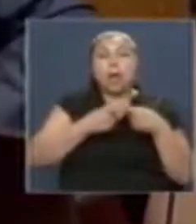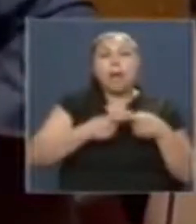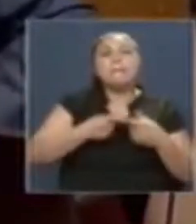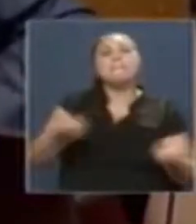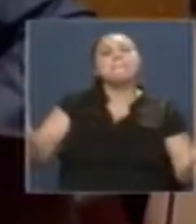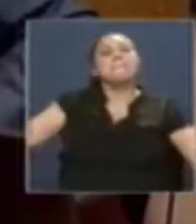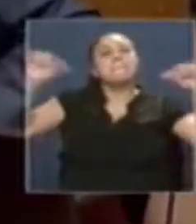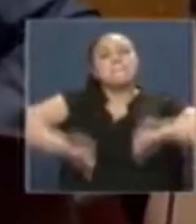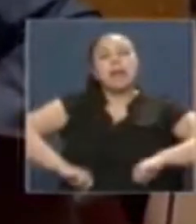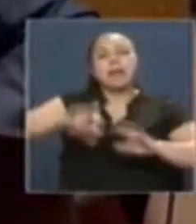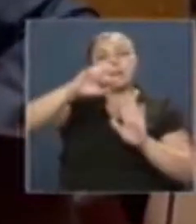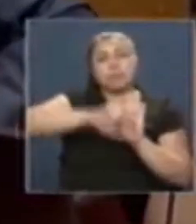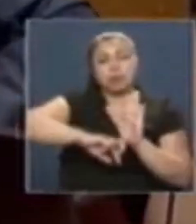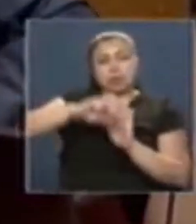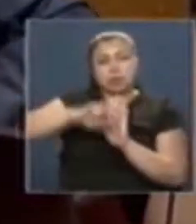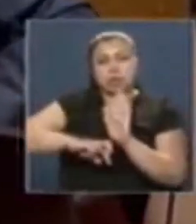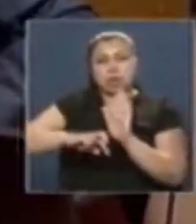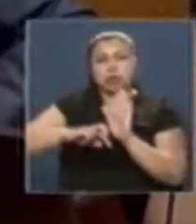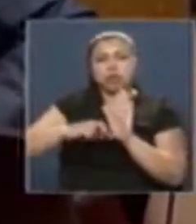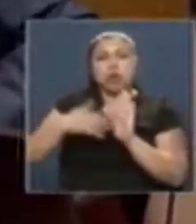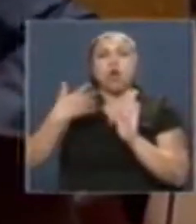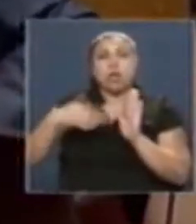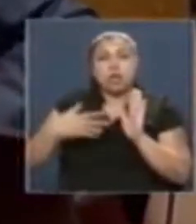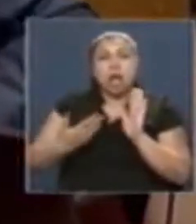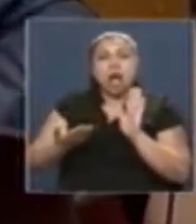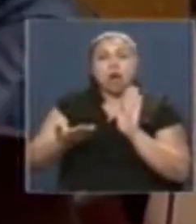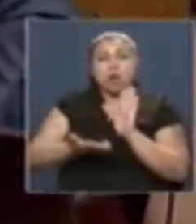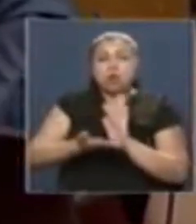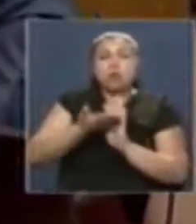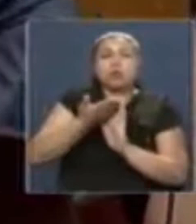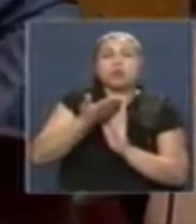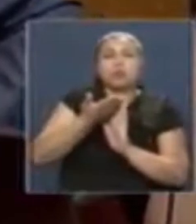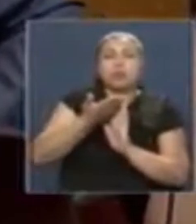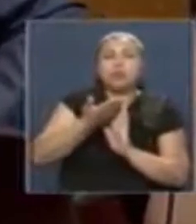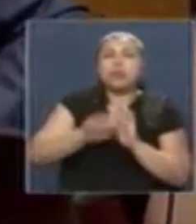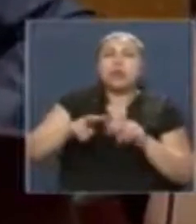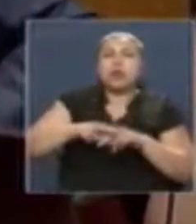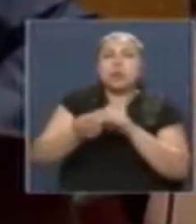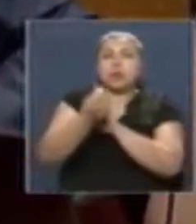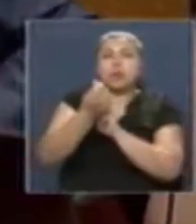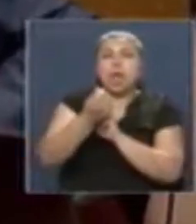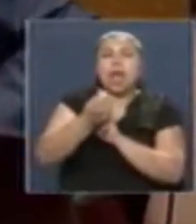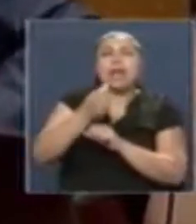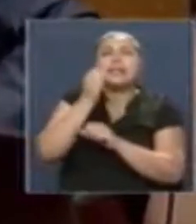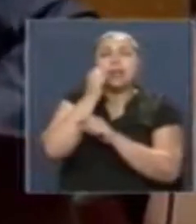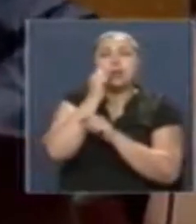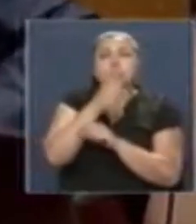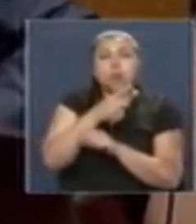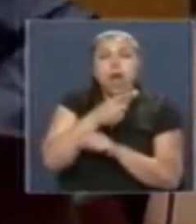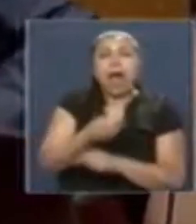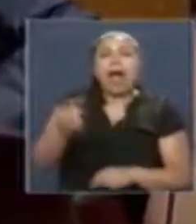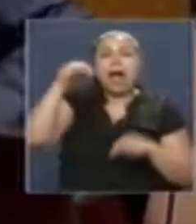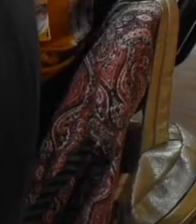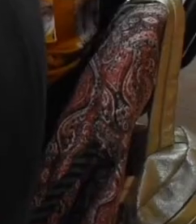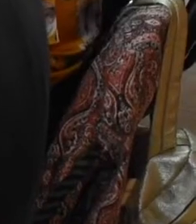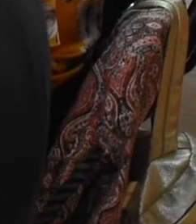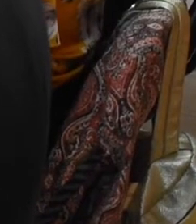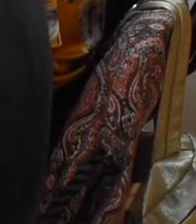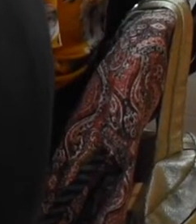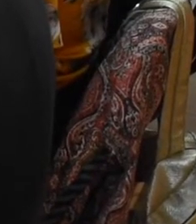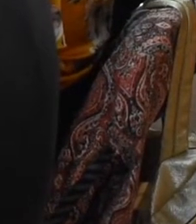proyecto y subir con financiamiento organizaciones afines del gobierno eso es un delito aquí y en la quebrada de aquí